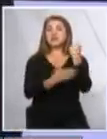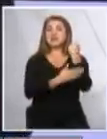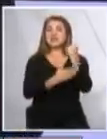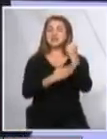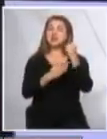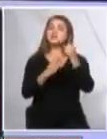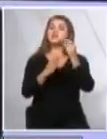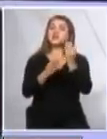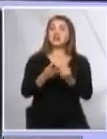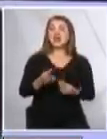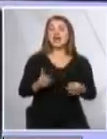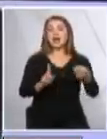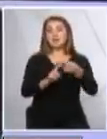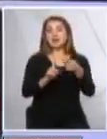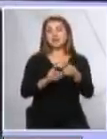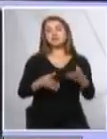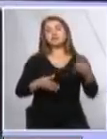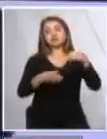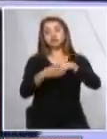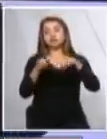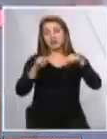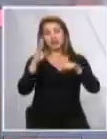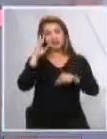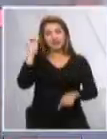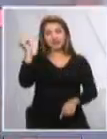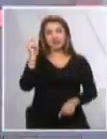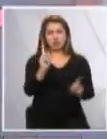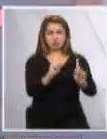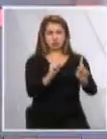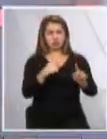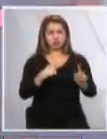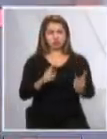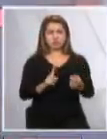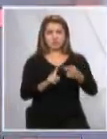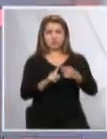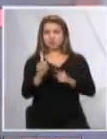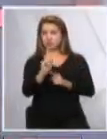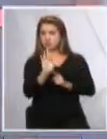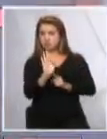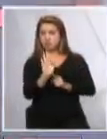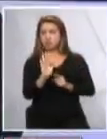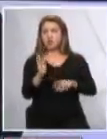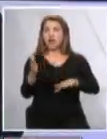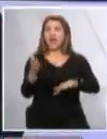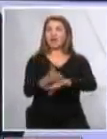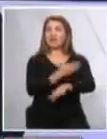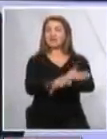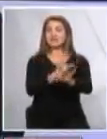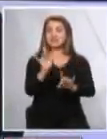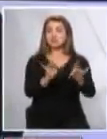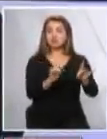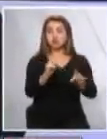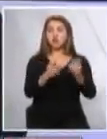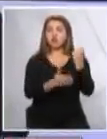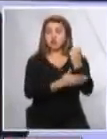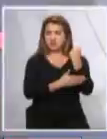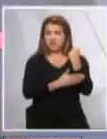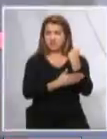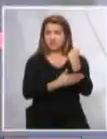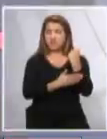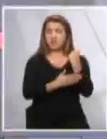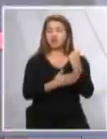suma gustosa, digamos, a estas ideas. No, nadie se ha sumado, que yo sepa. ¿Adelantar elecciones? No, en la derecha está